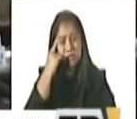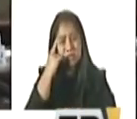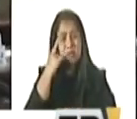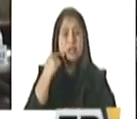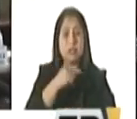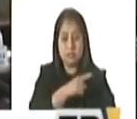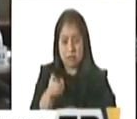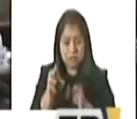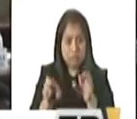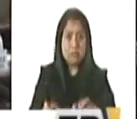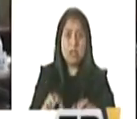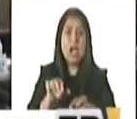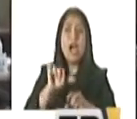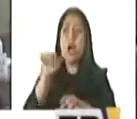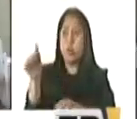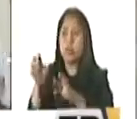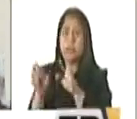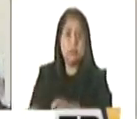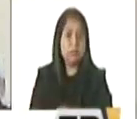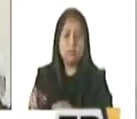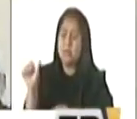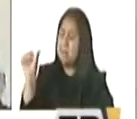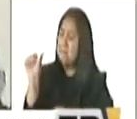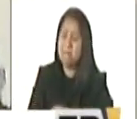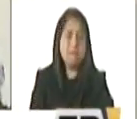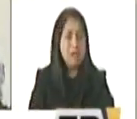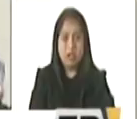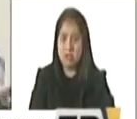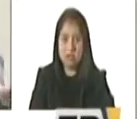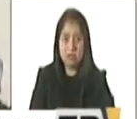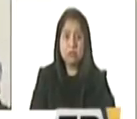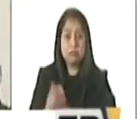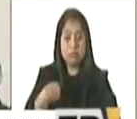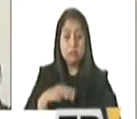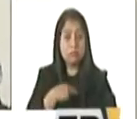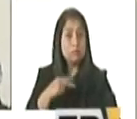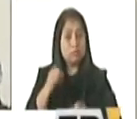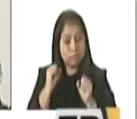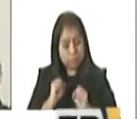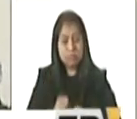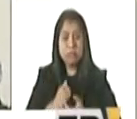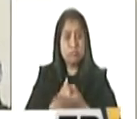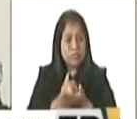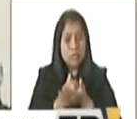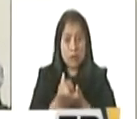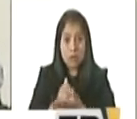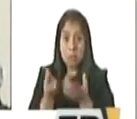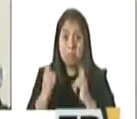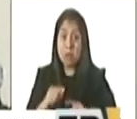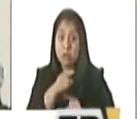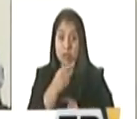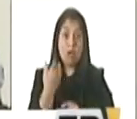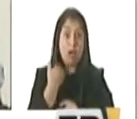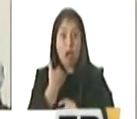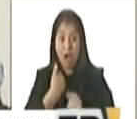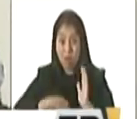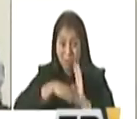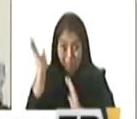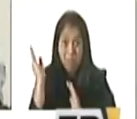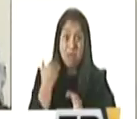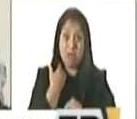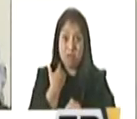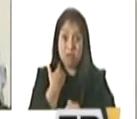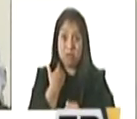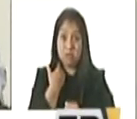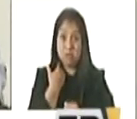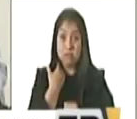Hay mucha gente que está pasándola muy mal. Y nosotros estamos haciendo lo posible, pero si se nos encarecen más los productos, la